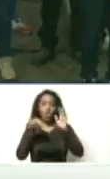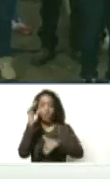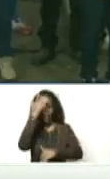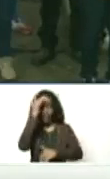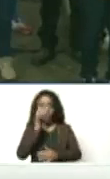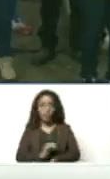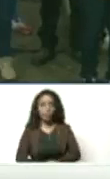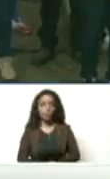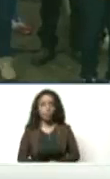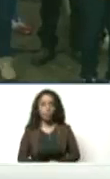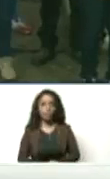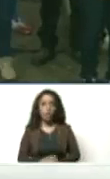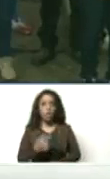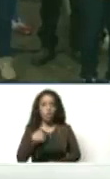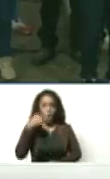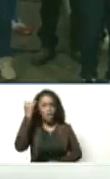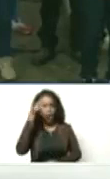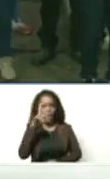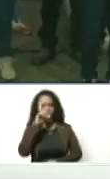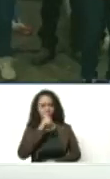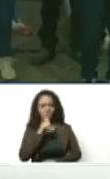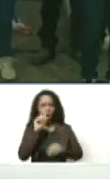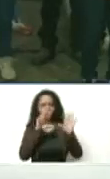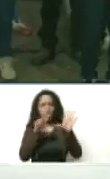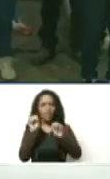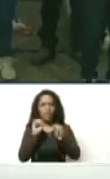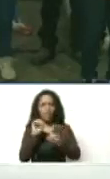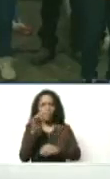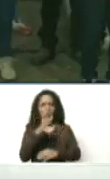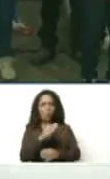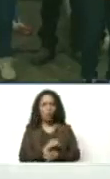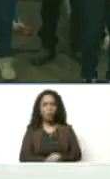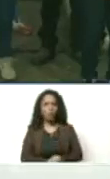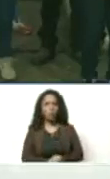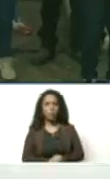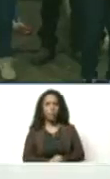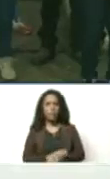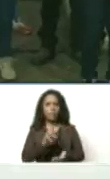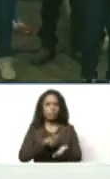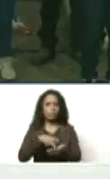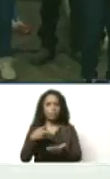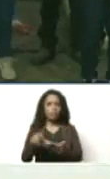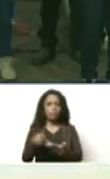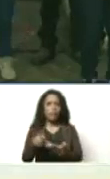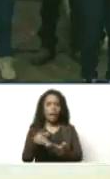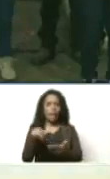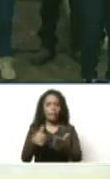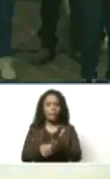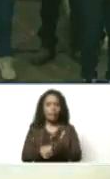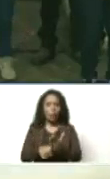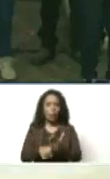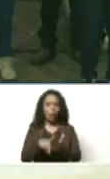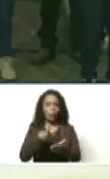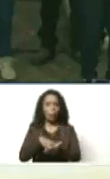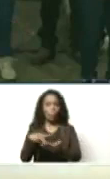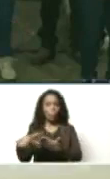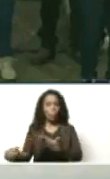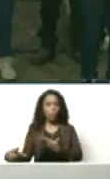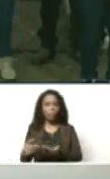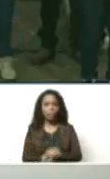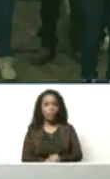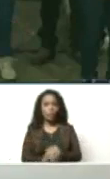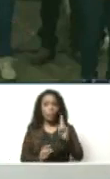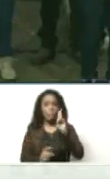febrero, creo que del año 80. Se me cayó la cédula, bien caída.